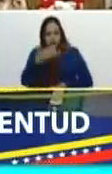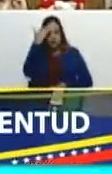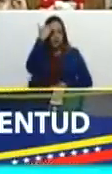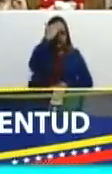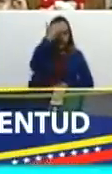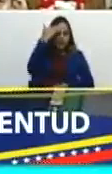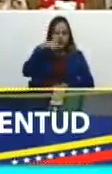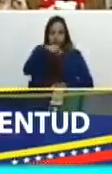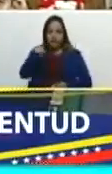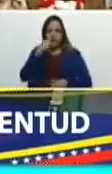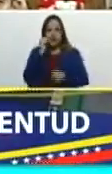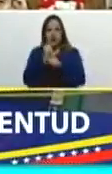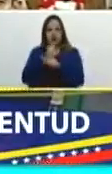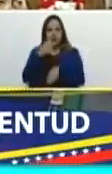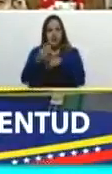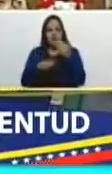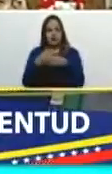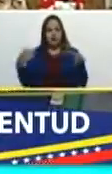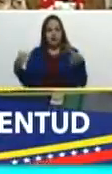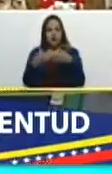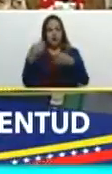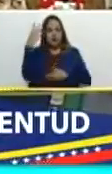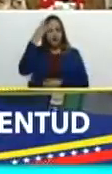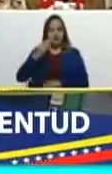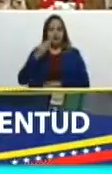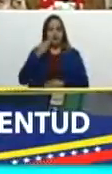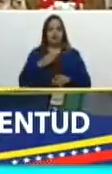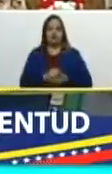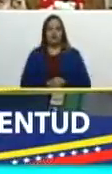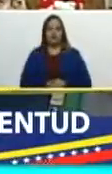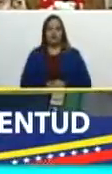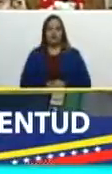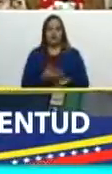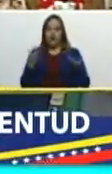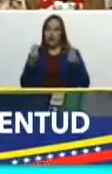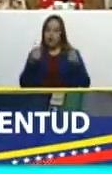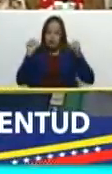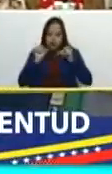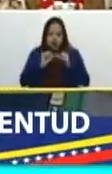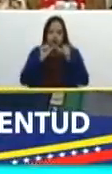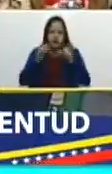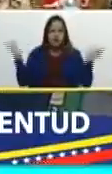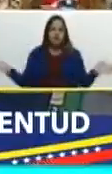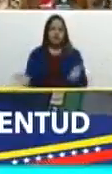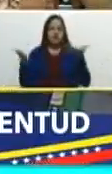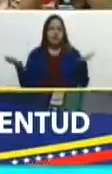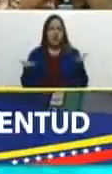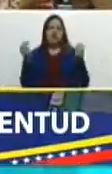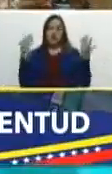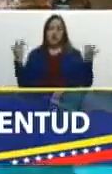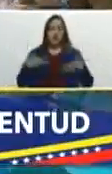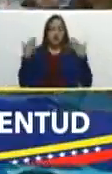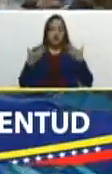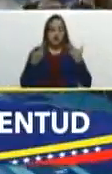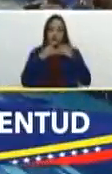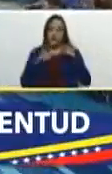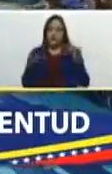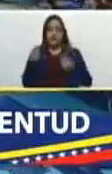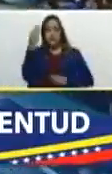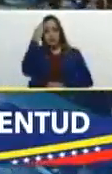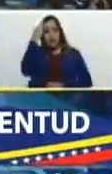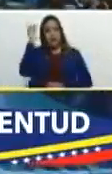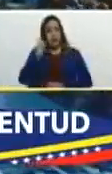hecho en el Congreso de la Juventud, con mucho empuje, mucho ímpetu, mucha alegría, pero mucha mente